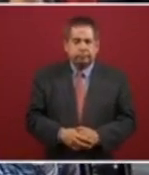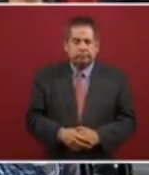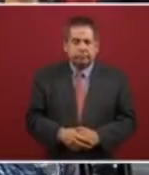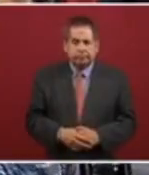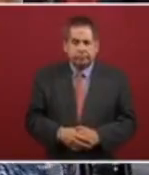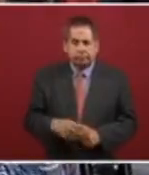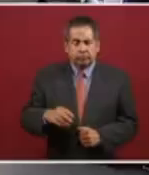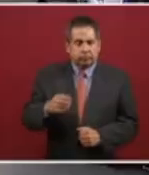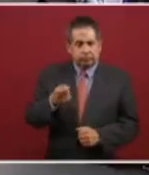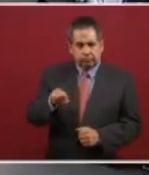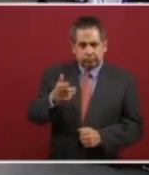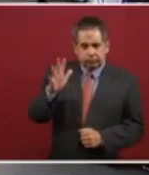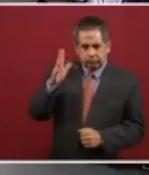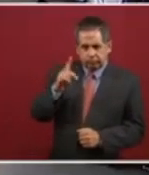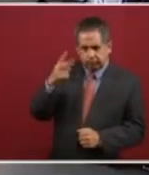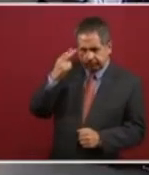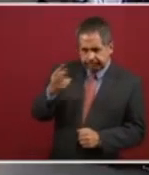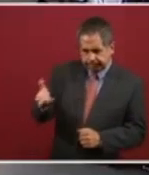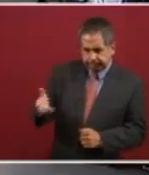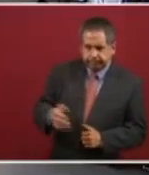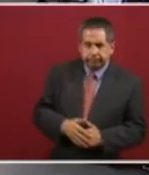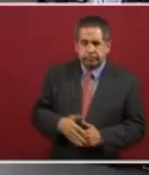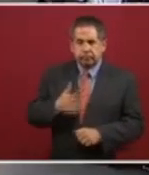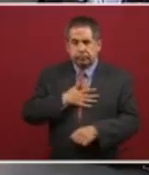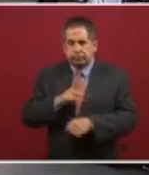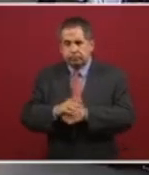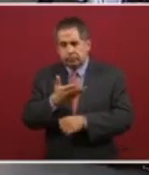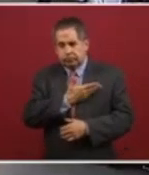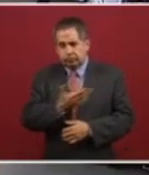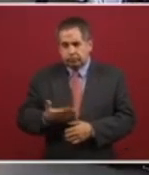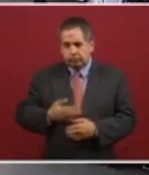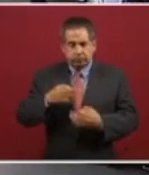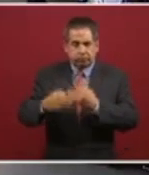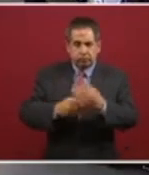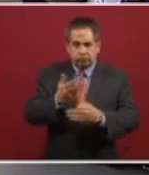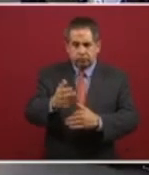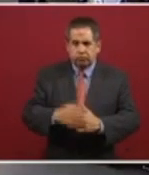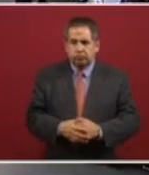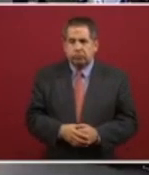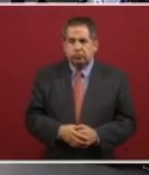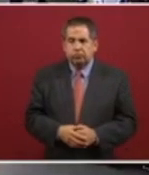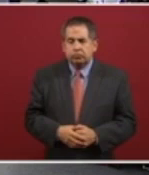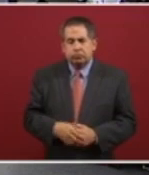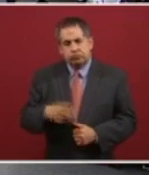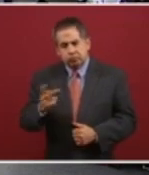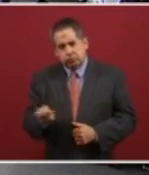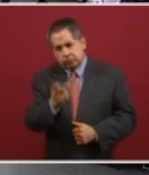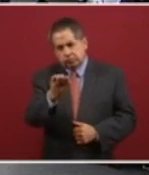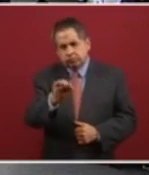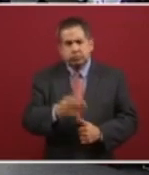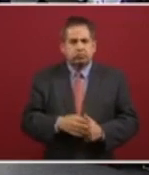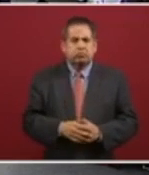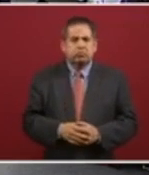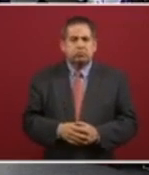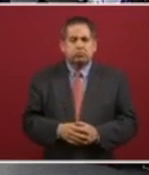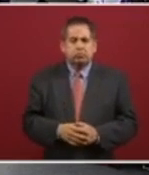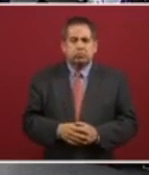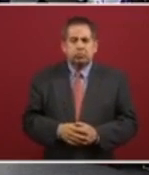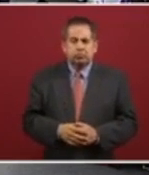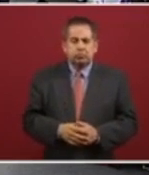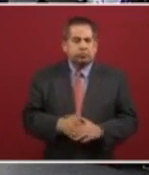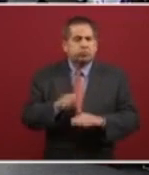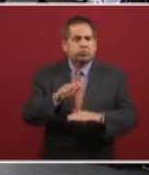Sol de México. Buenos días, presidente, y a todos. Preguntarle